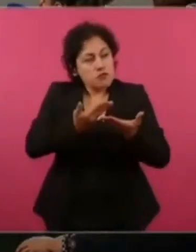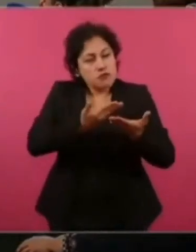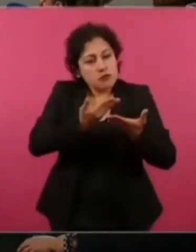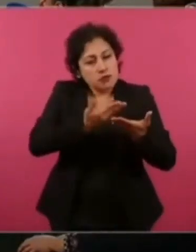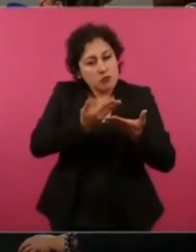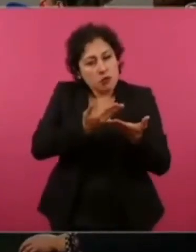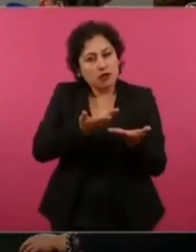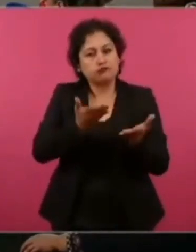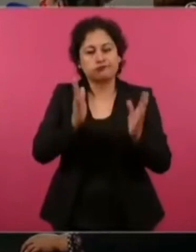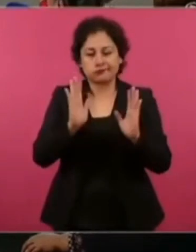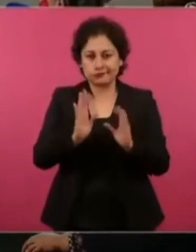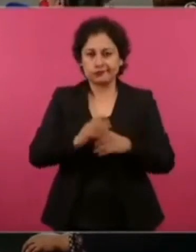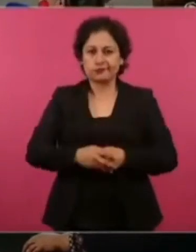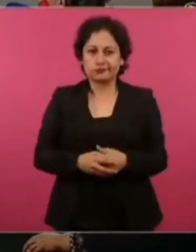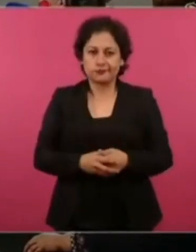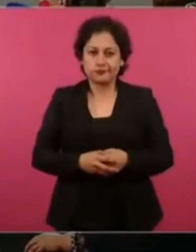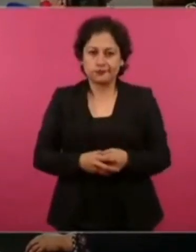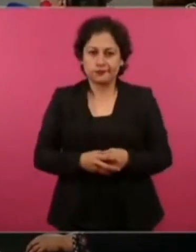También